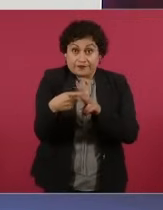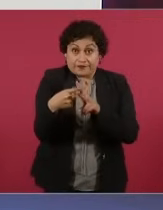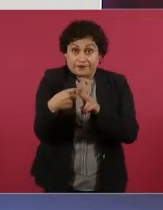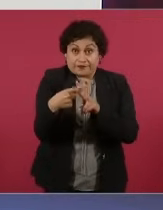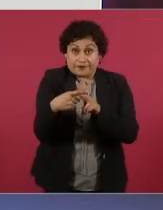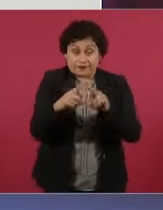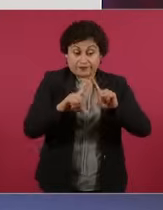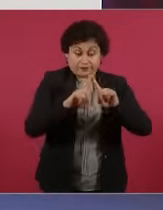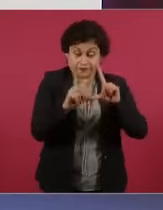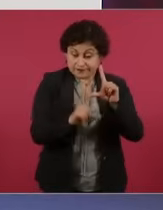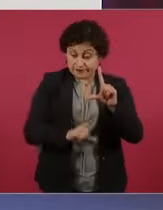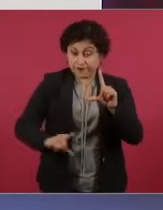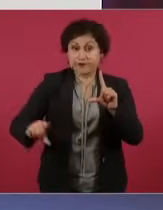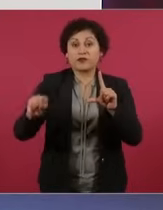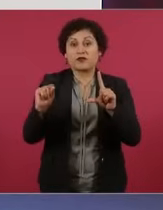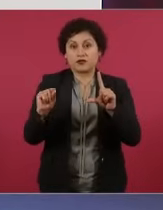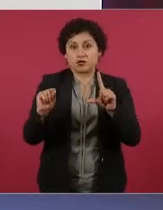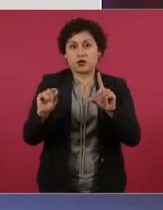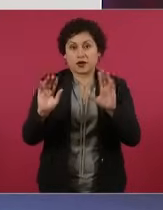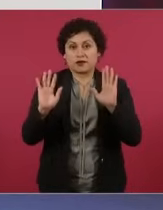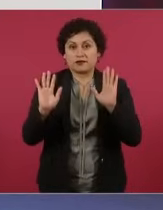este precio. En la frontera